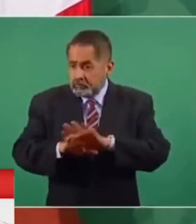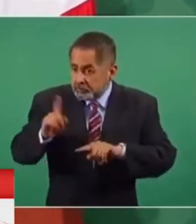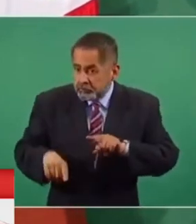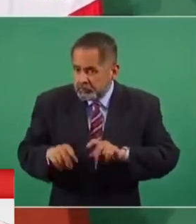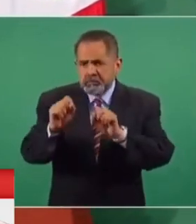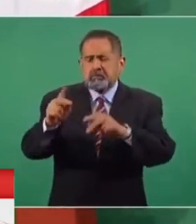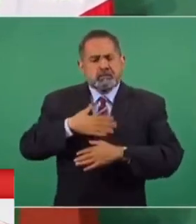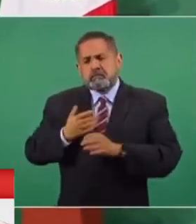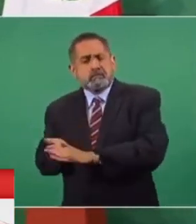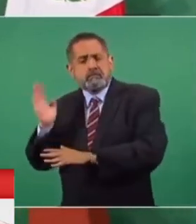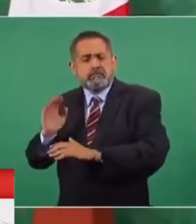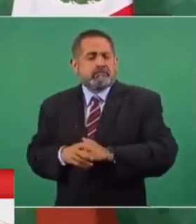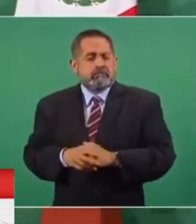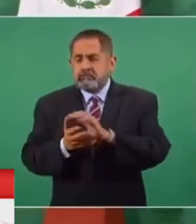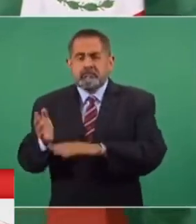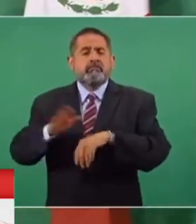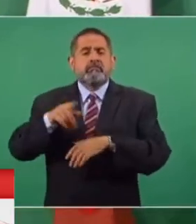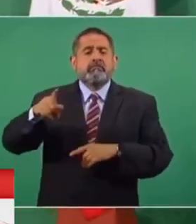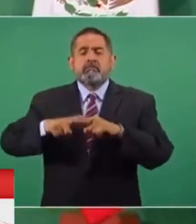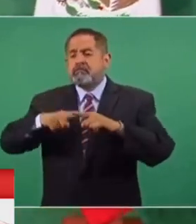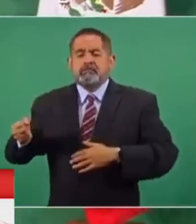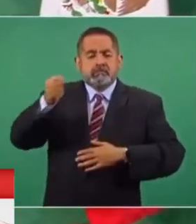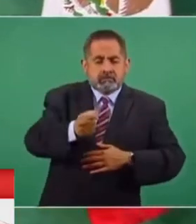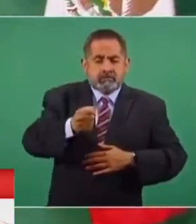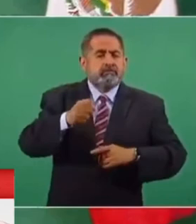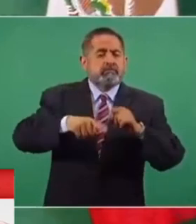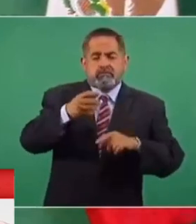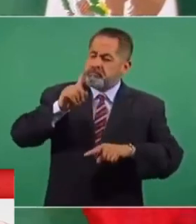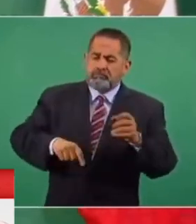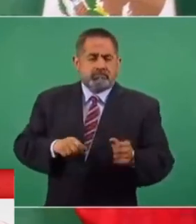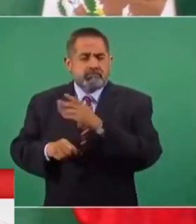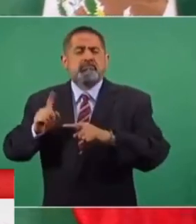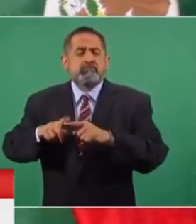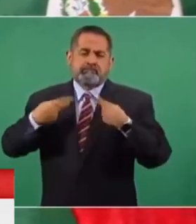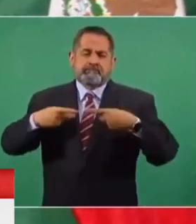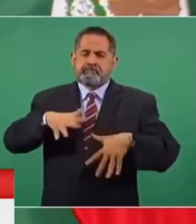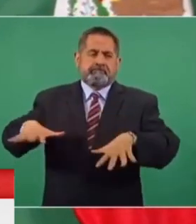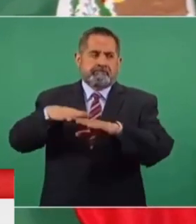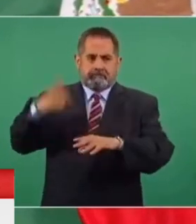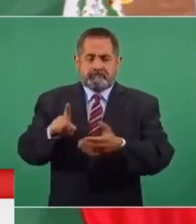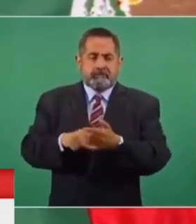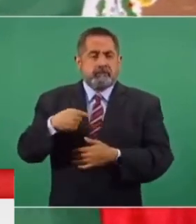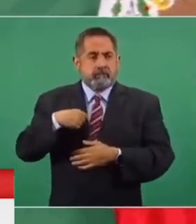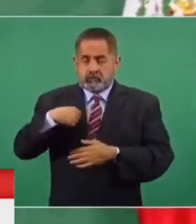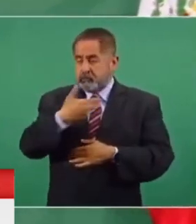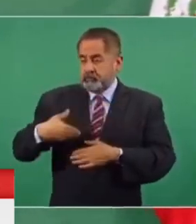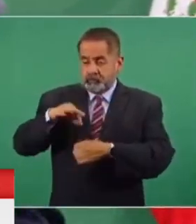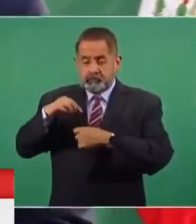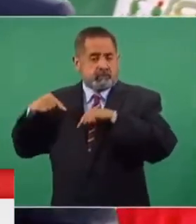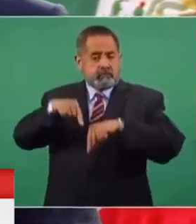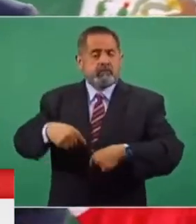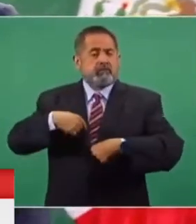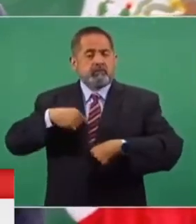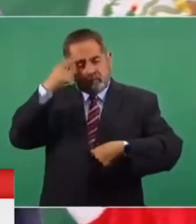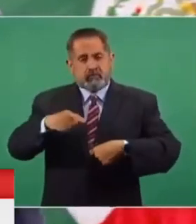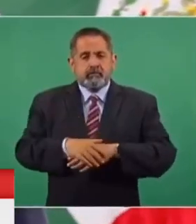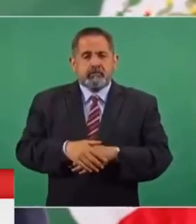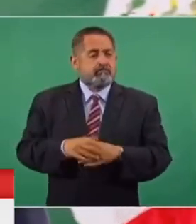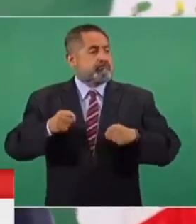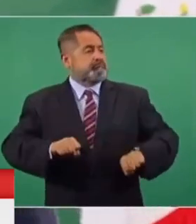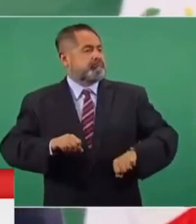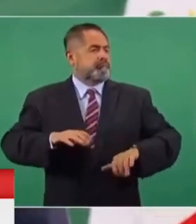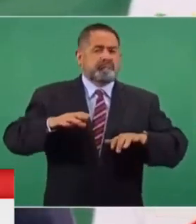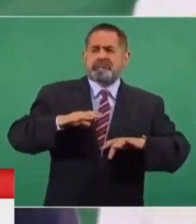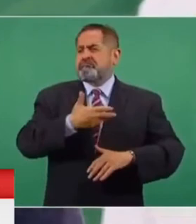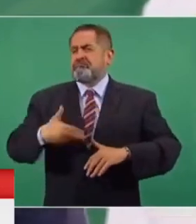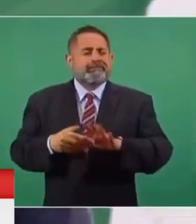voy. Porque el pueblo pone y el pueblo quita. El pueblo soberano. Y yo llegué aquí no para detentar el